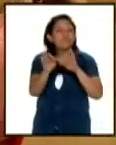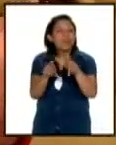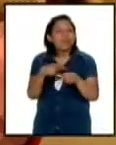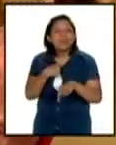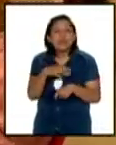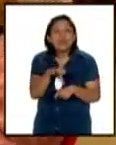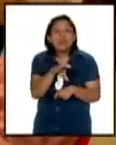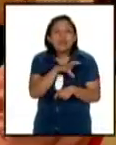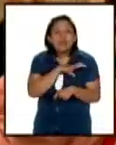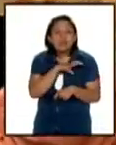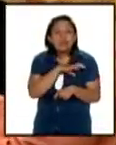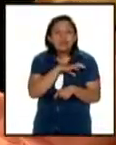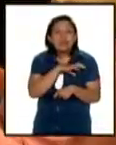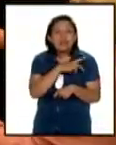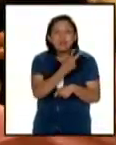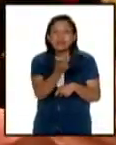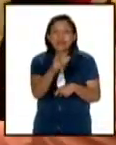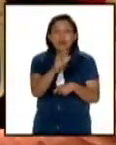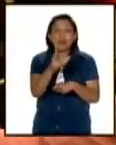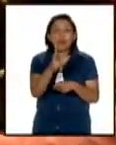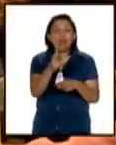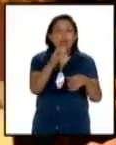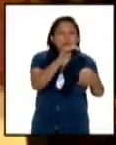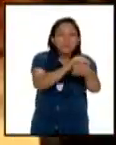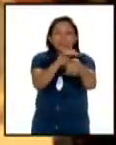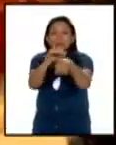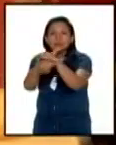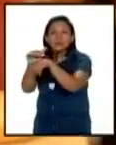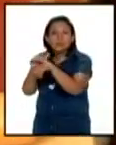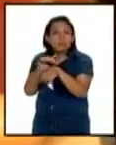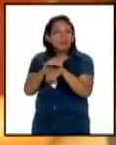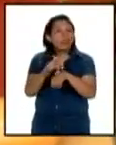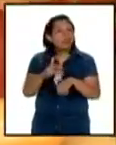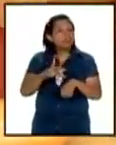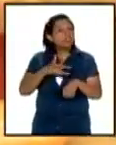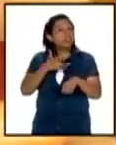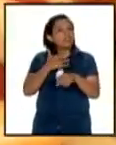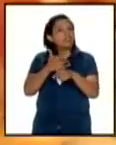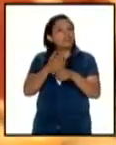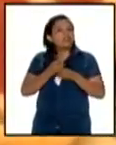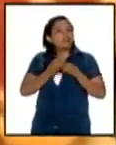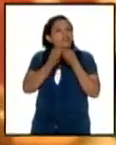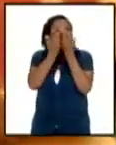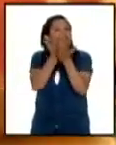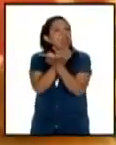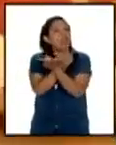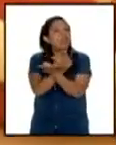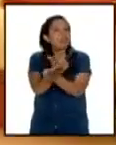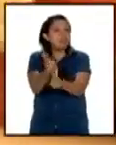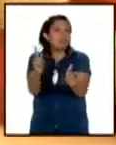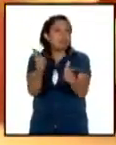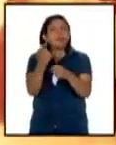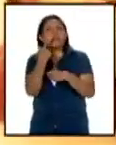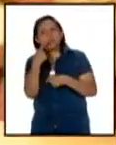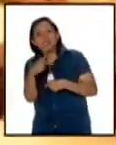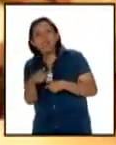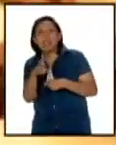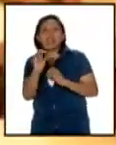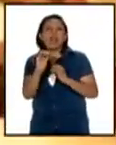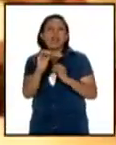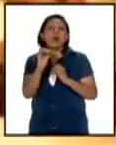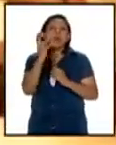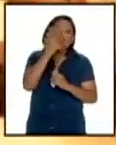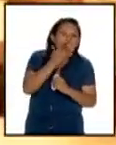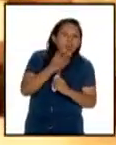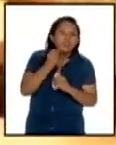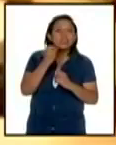que entre ellos establezcan nuevas amistades, que se sientan libres de decir lo que quieren decir, si es queja o no es queja, si es algo